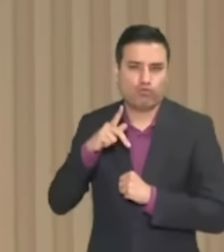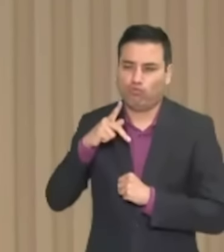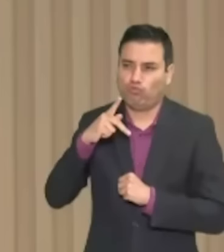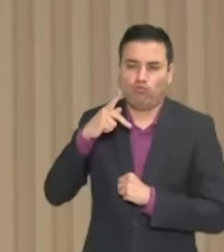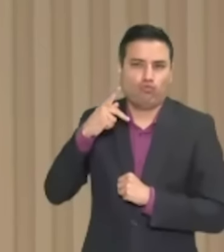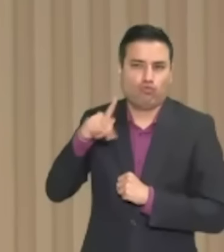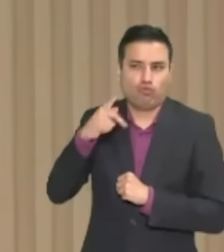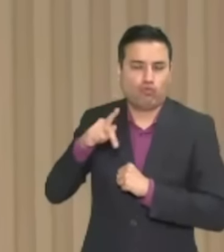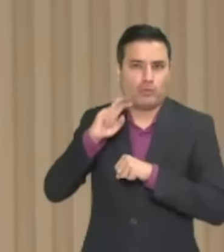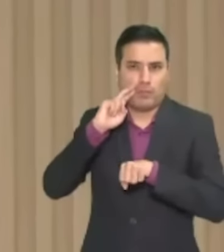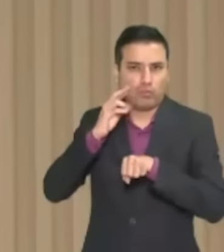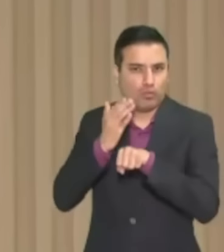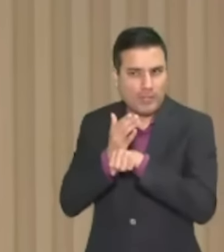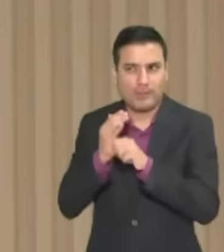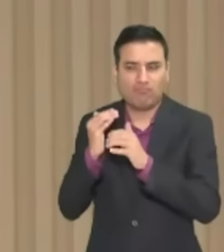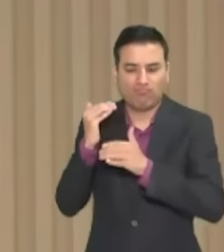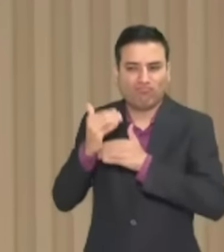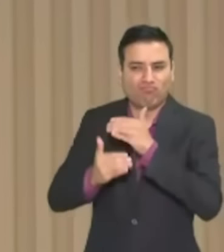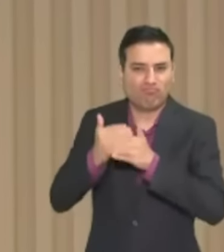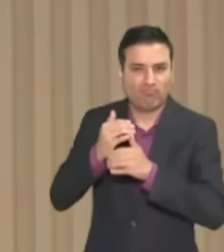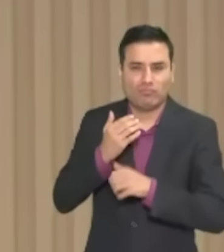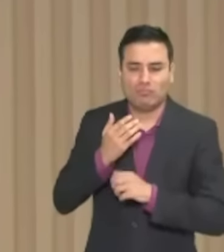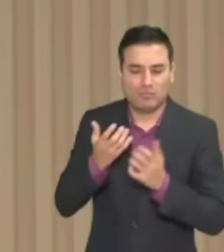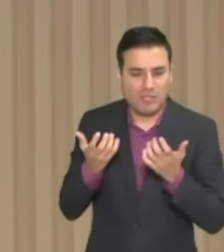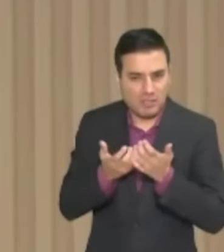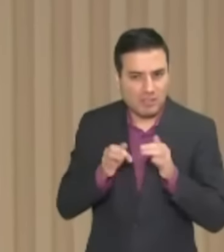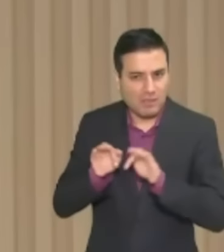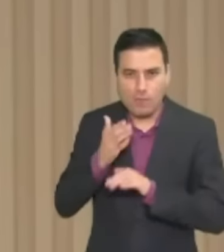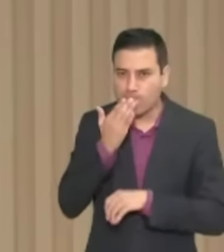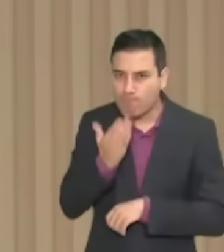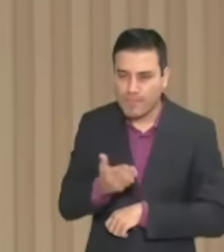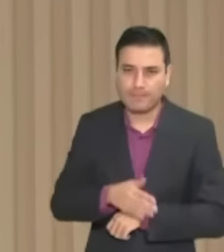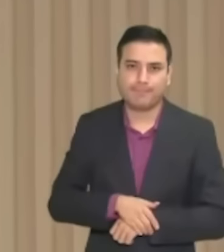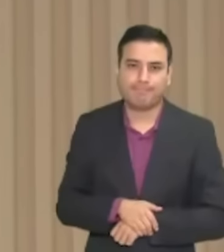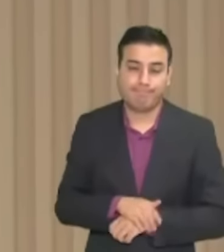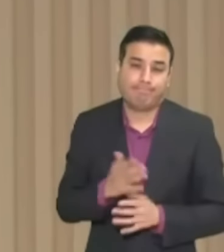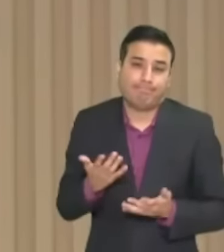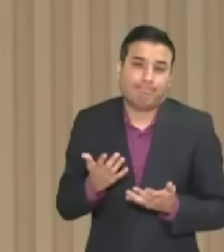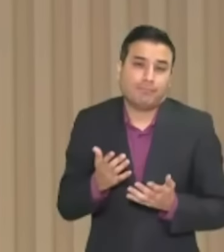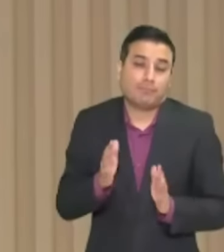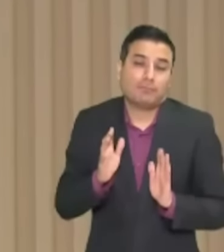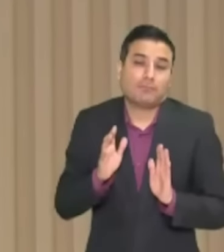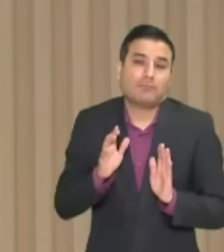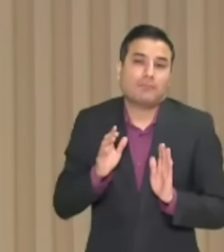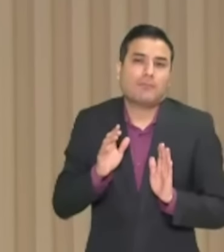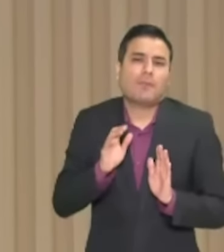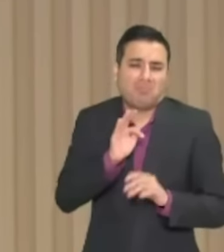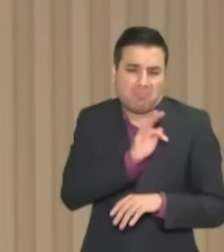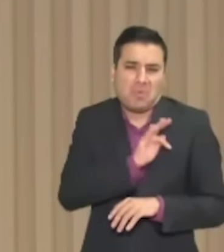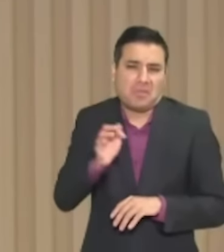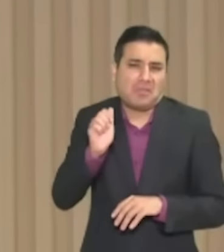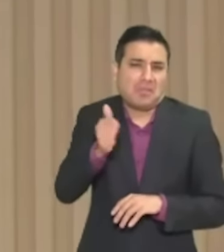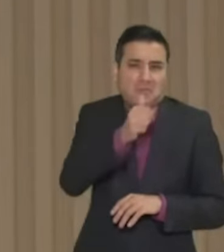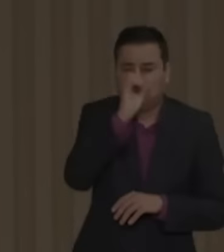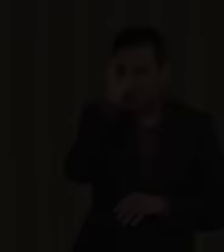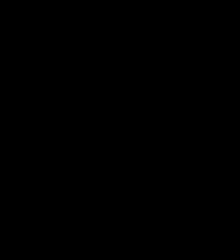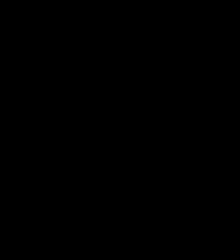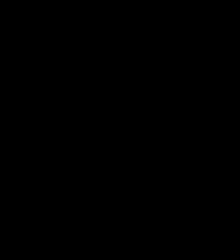correspondía procedimentalmente y es lo que hizo. Lo demás se quedará en opiniones de carácter personal.